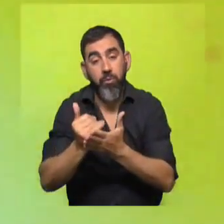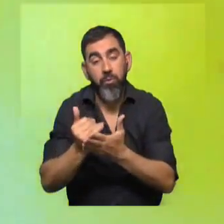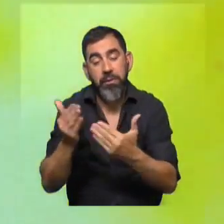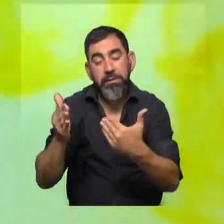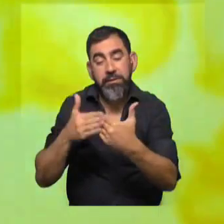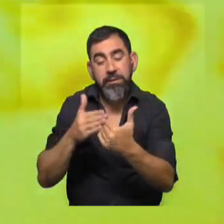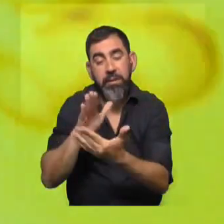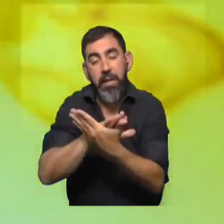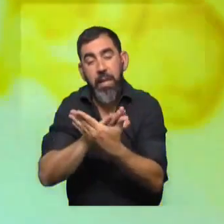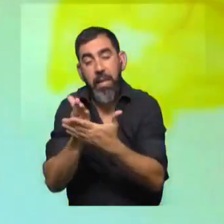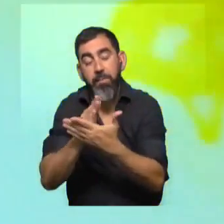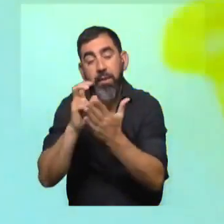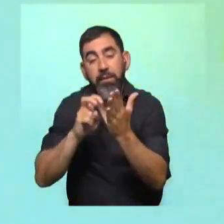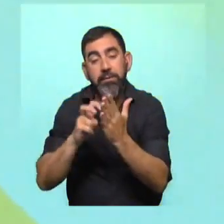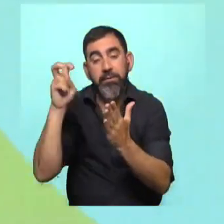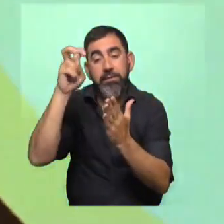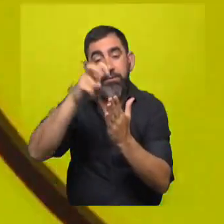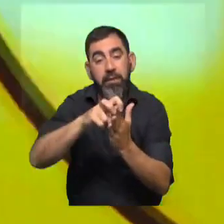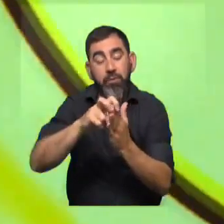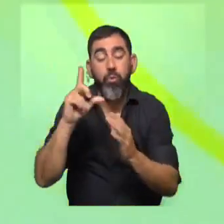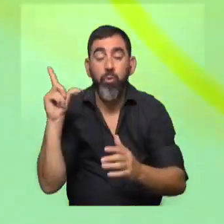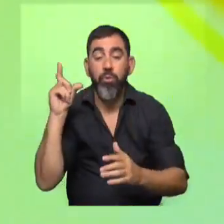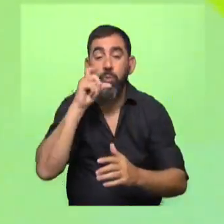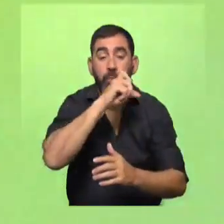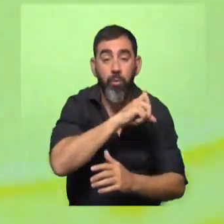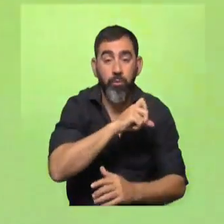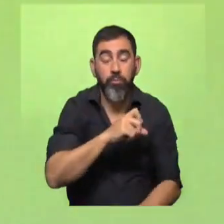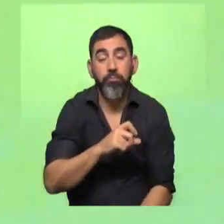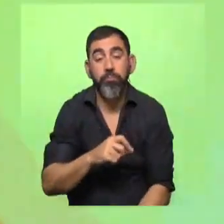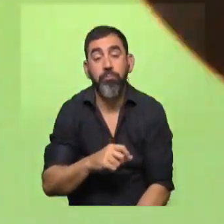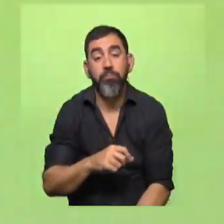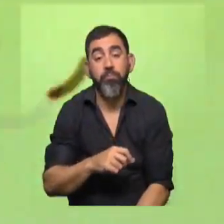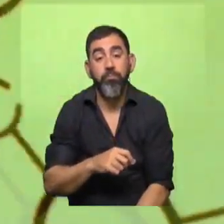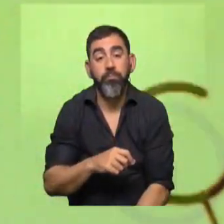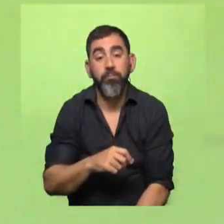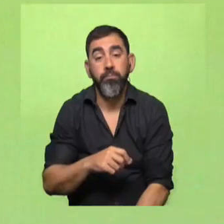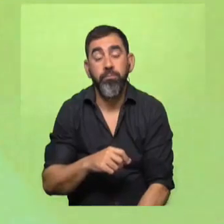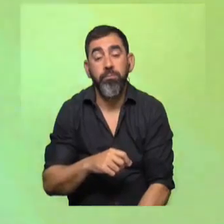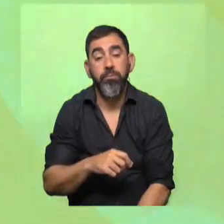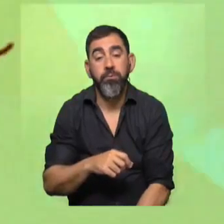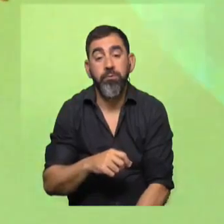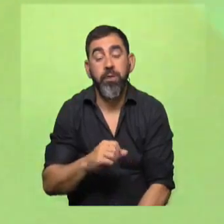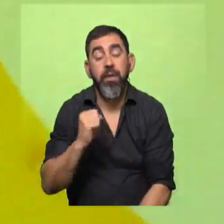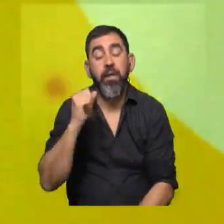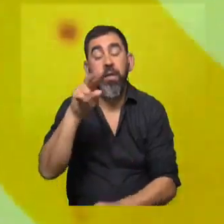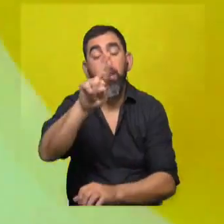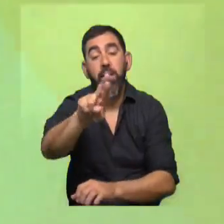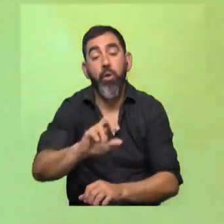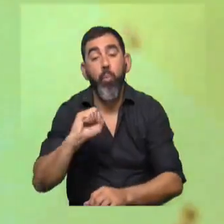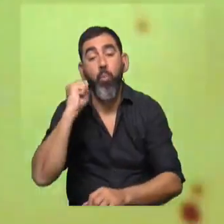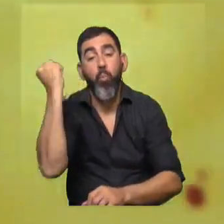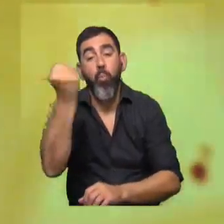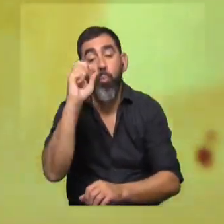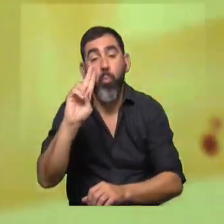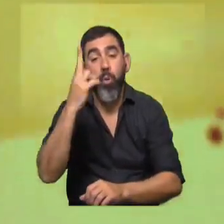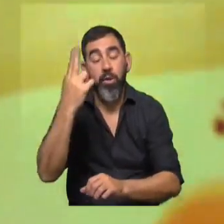del límite con Salto y con Tacuarembó y tiene la particularidad de ser de los ríos importantes de Uruguay el único